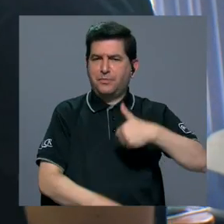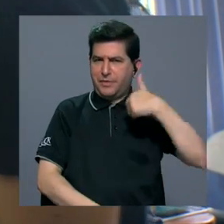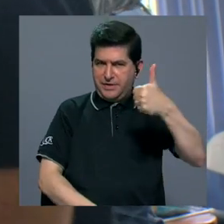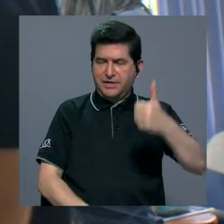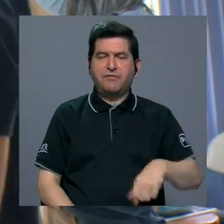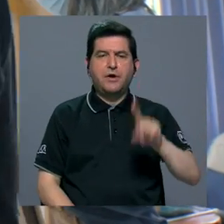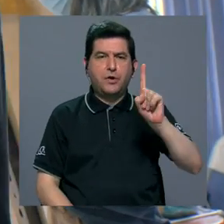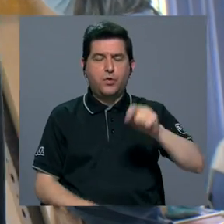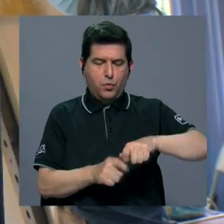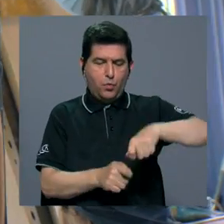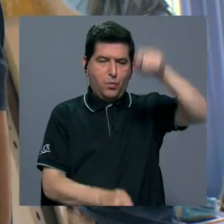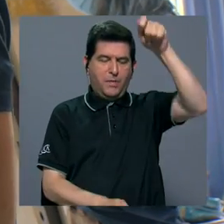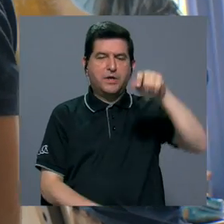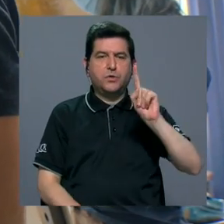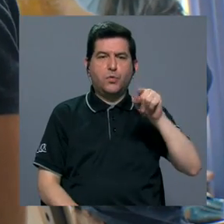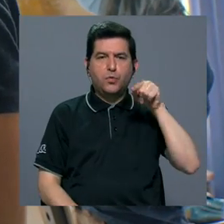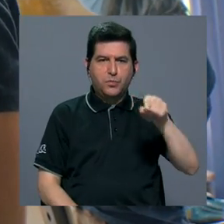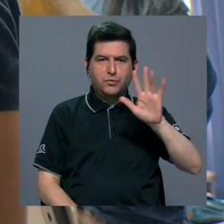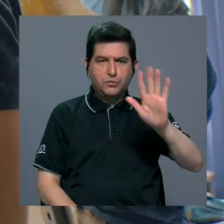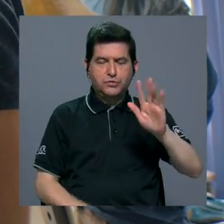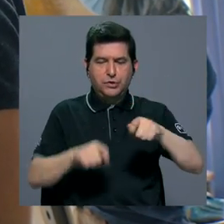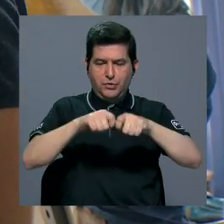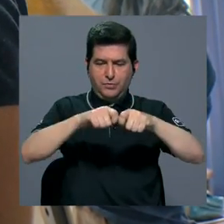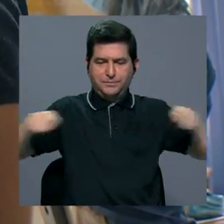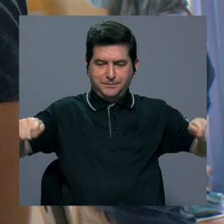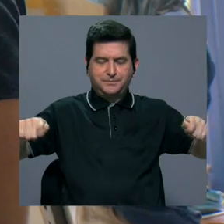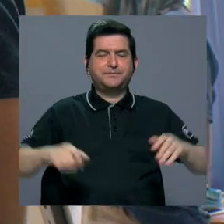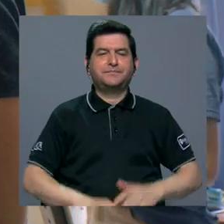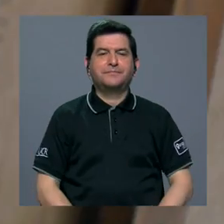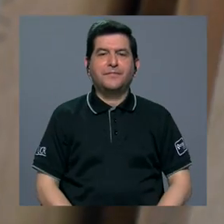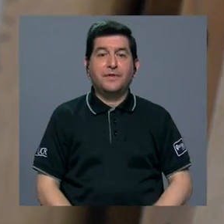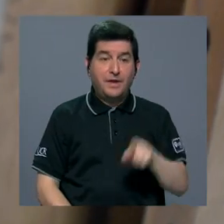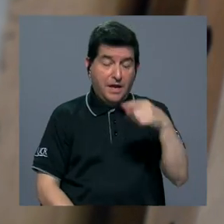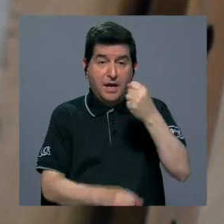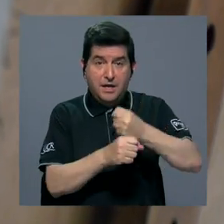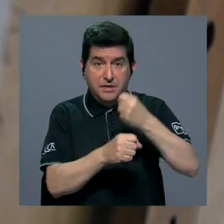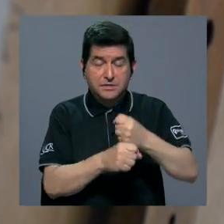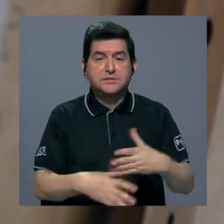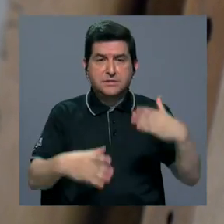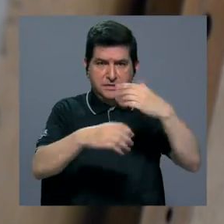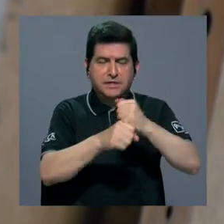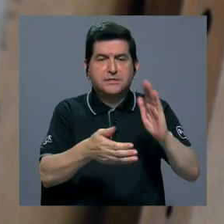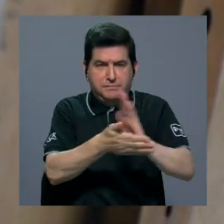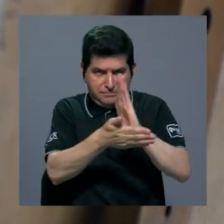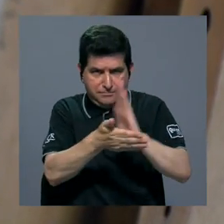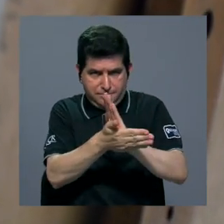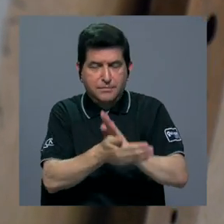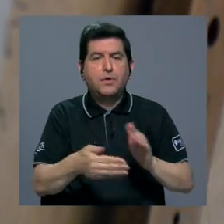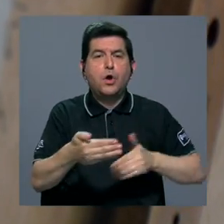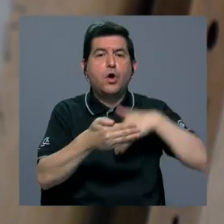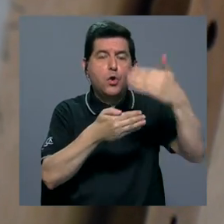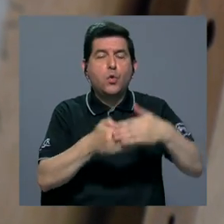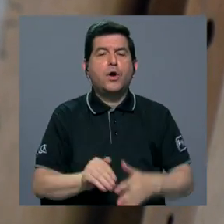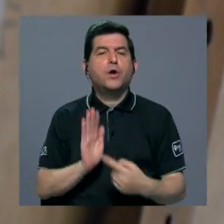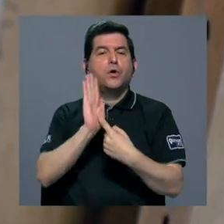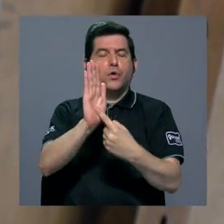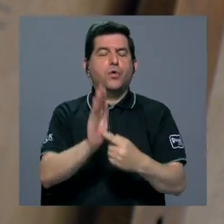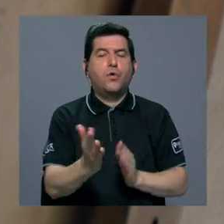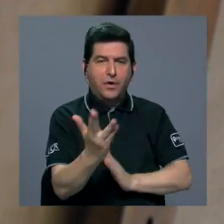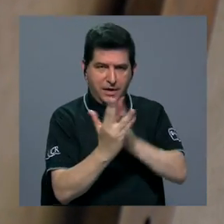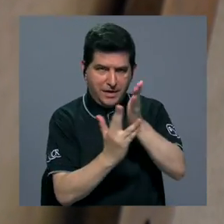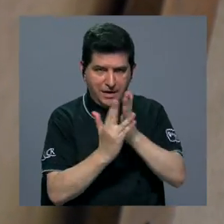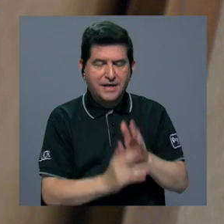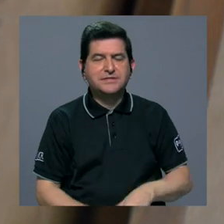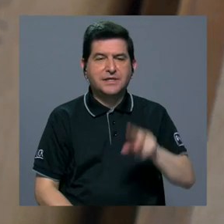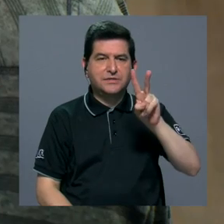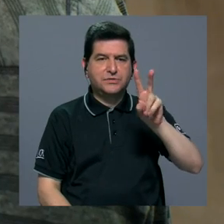ganadora es de 1 metro de alto por 1.5 metros de ancho. Esta obra se realizará en cartón para luego colgarse en el